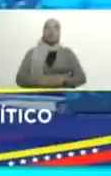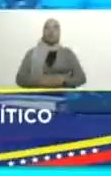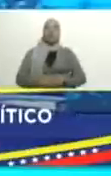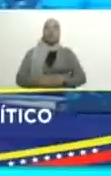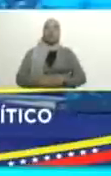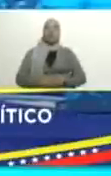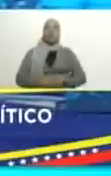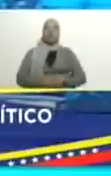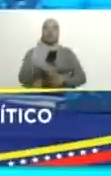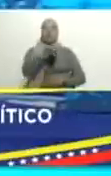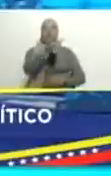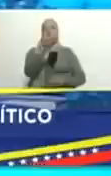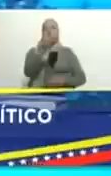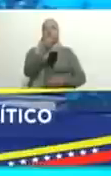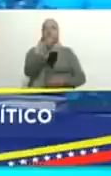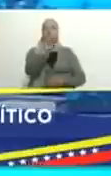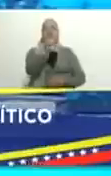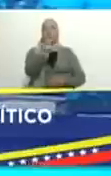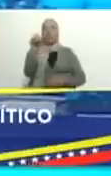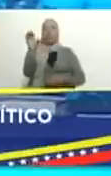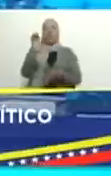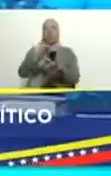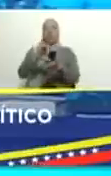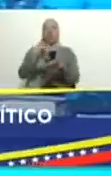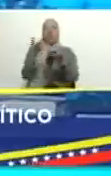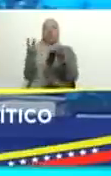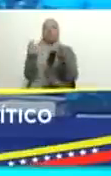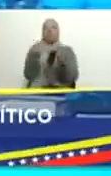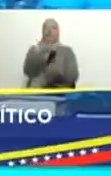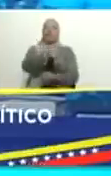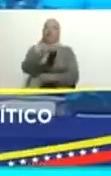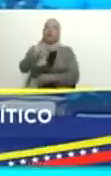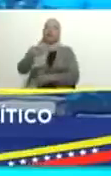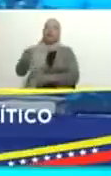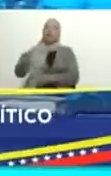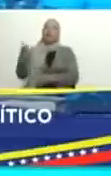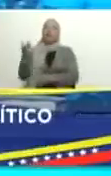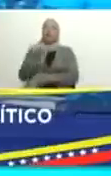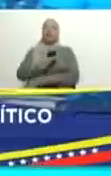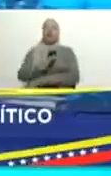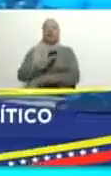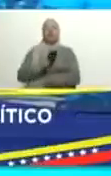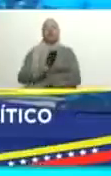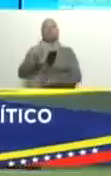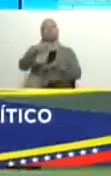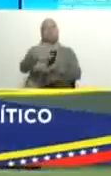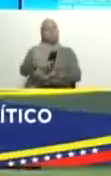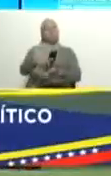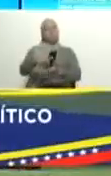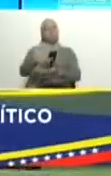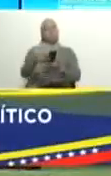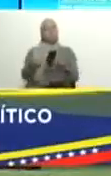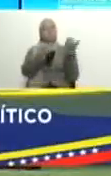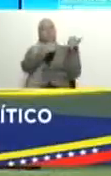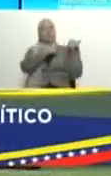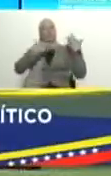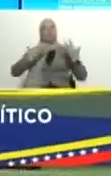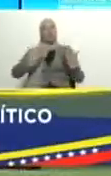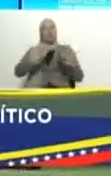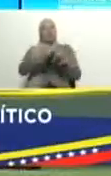de 40 ciudades, las más pobladas del país, y aquí están sus alcaldes y sus alcaldesas, junto al